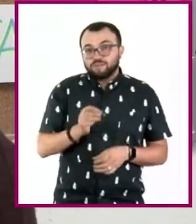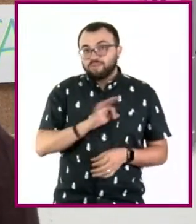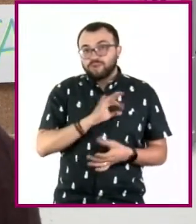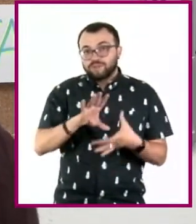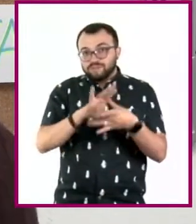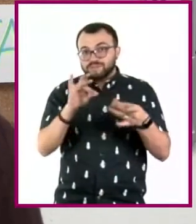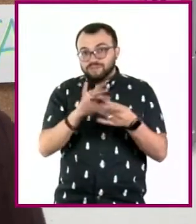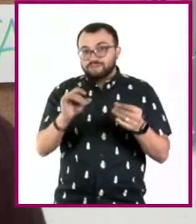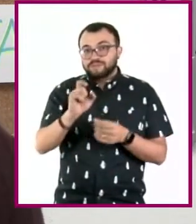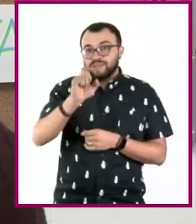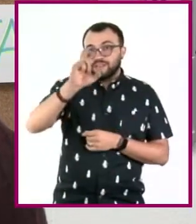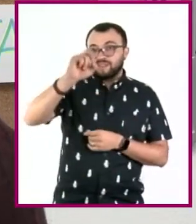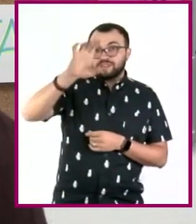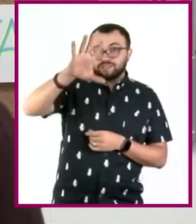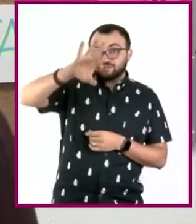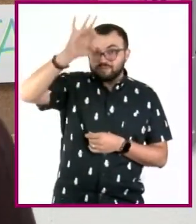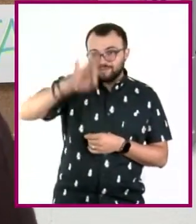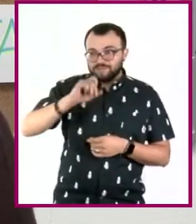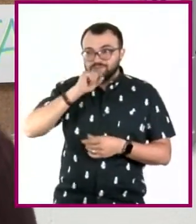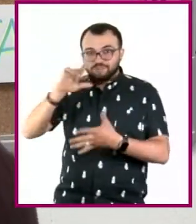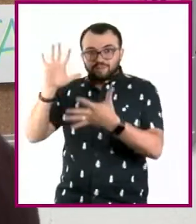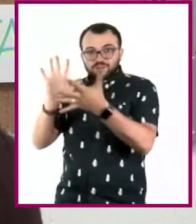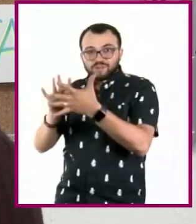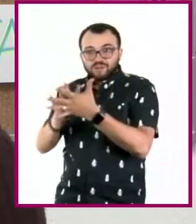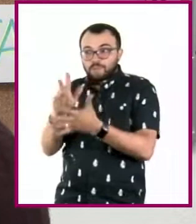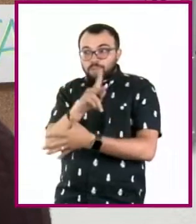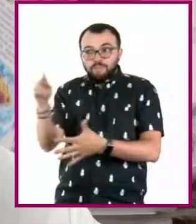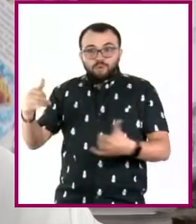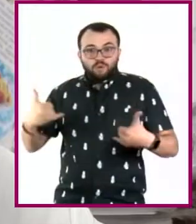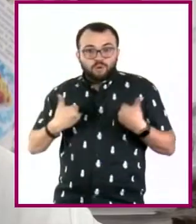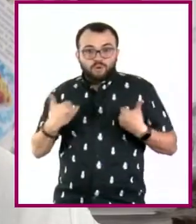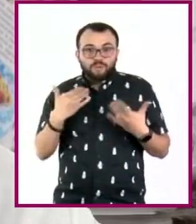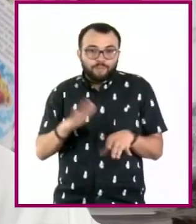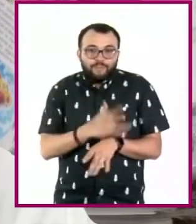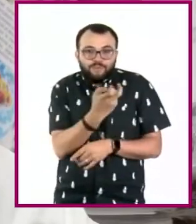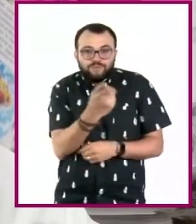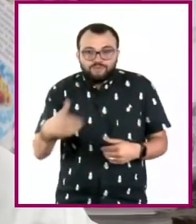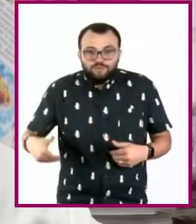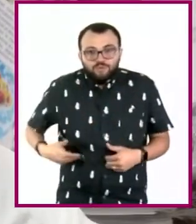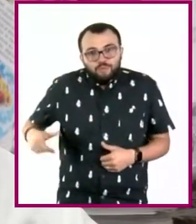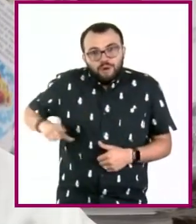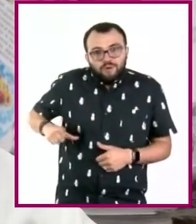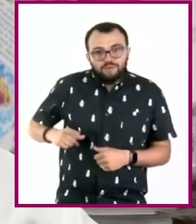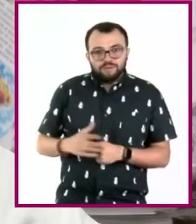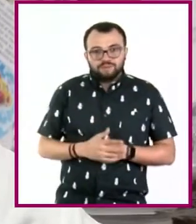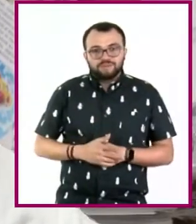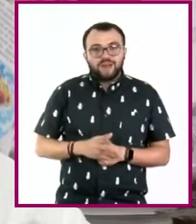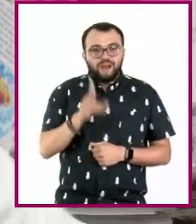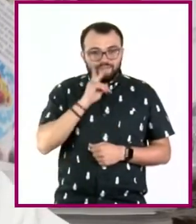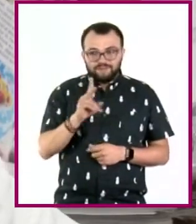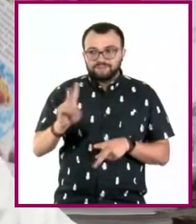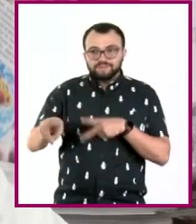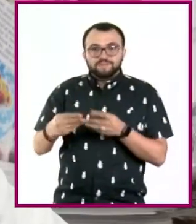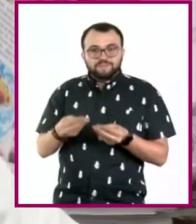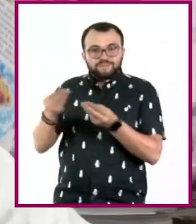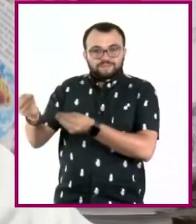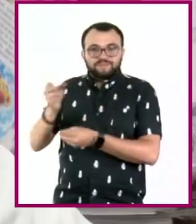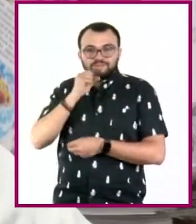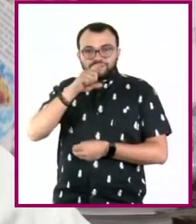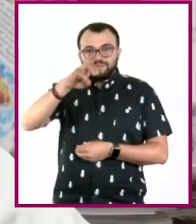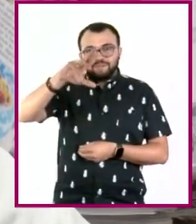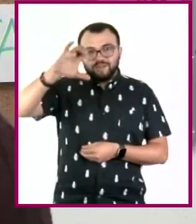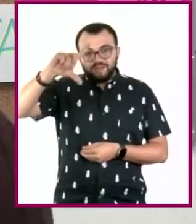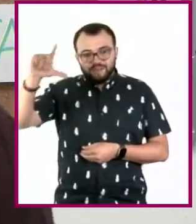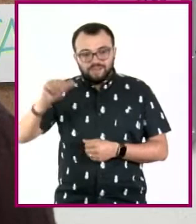el 35% de los encarcelados sean jóvenes. Hay que mandar esto a Mireia, y me gustaría caminar un poco, por